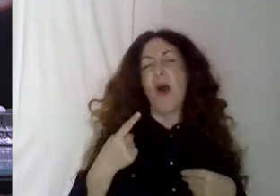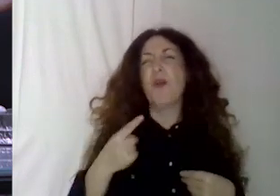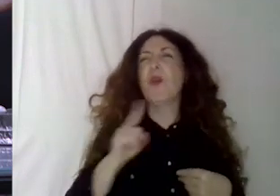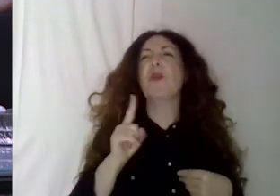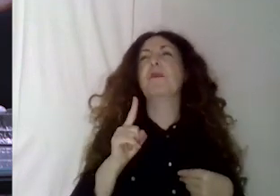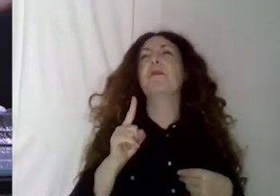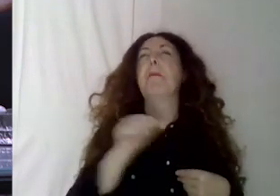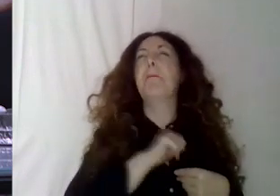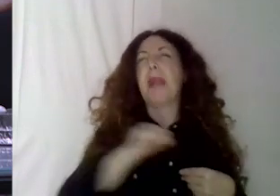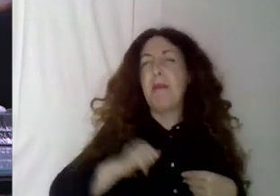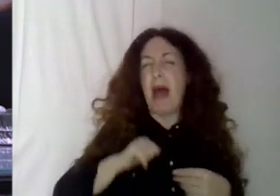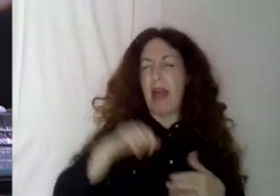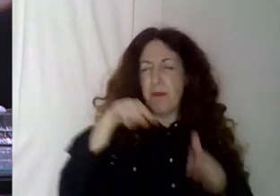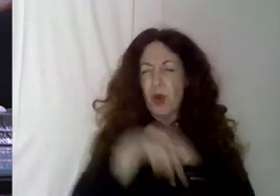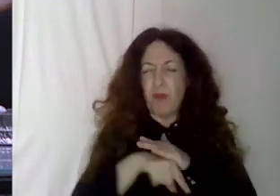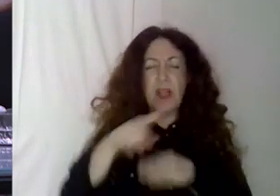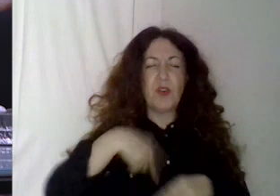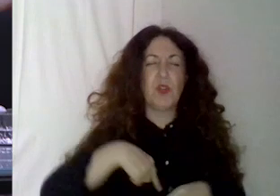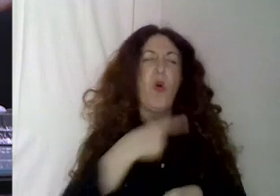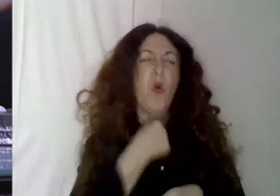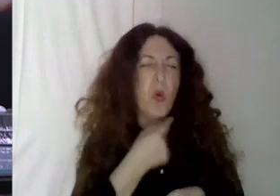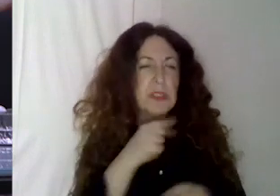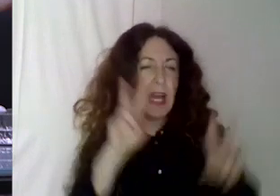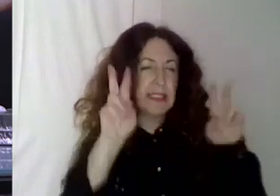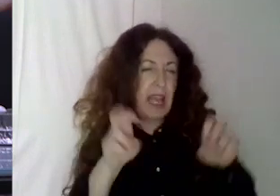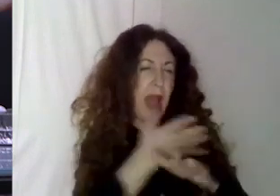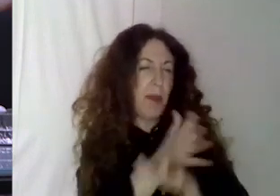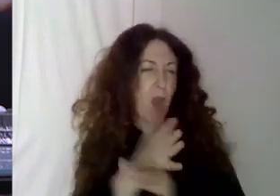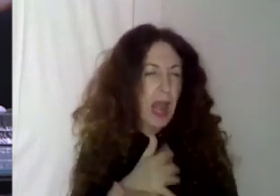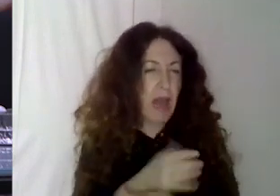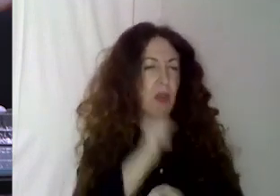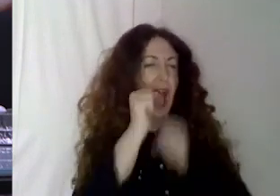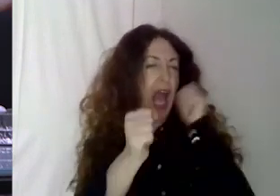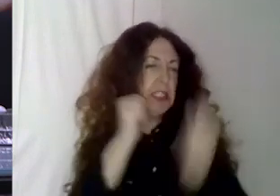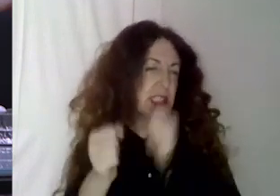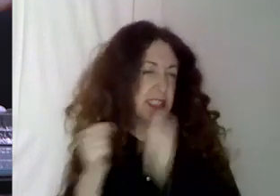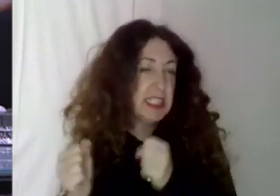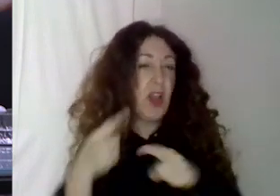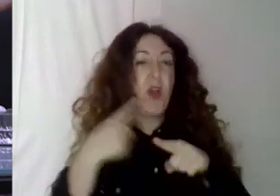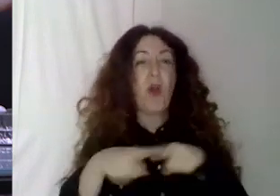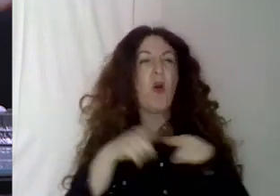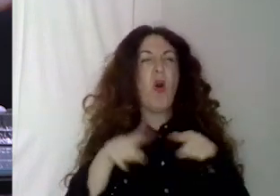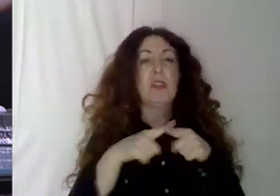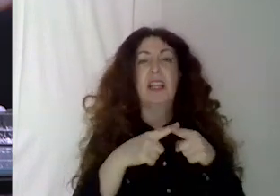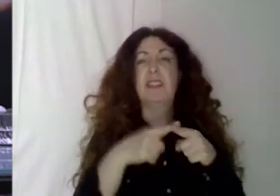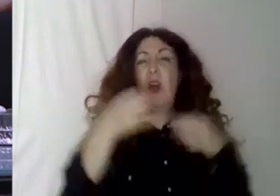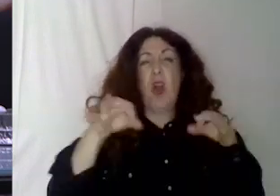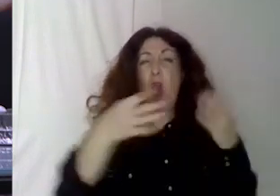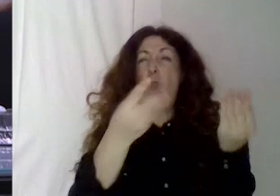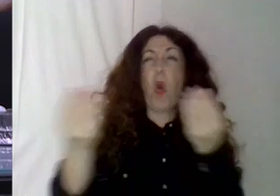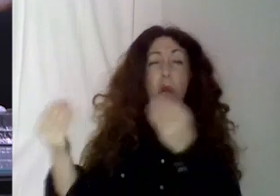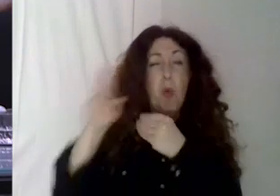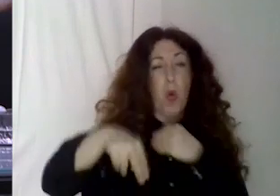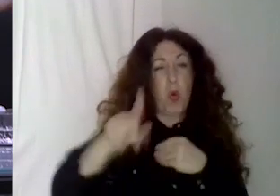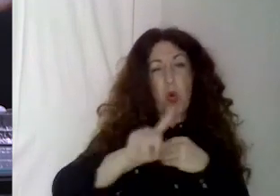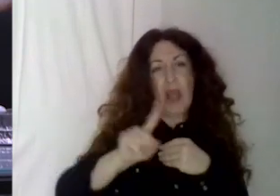común, pero era muy popular y ahora, sin duda, se ha convertido en algo mucho más de transacción, diría yo, ¿no? Bueno,